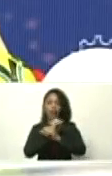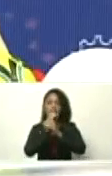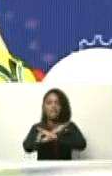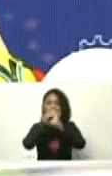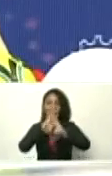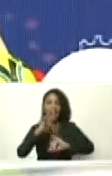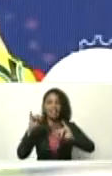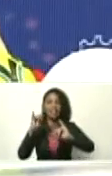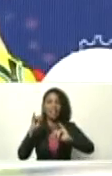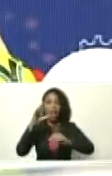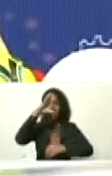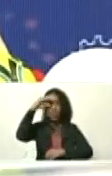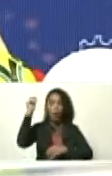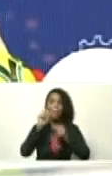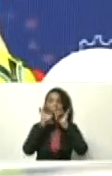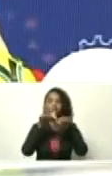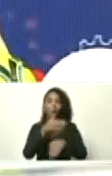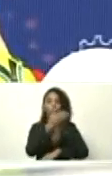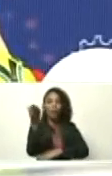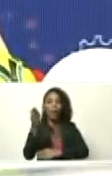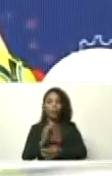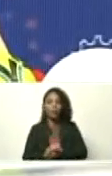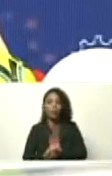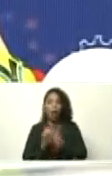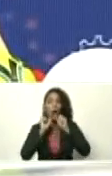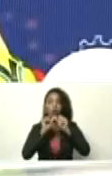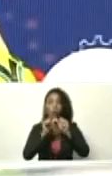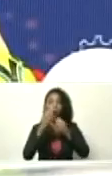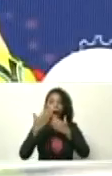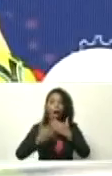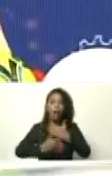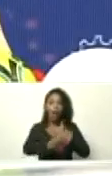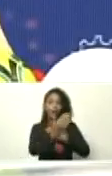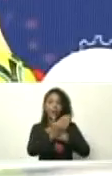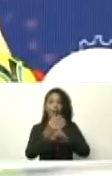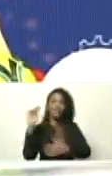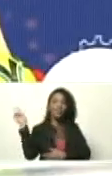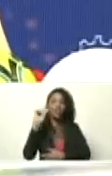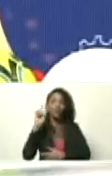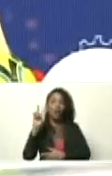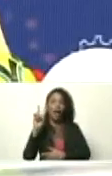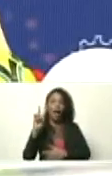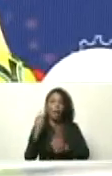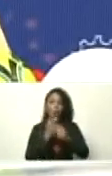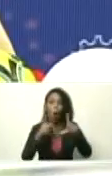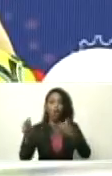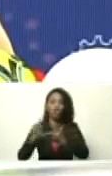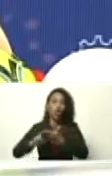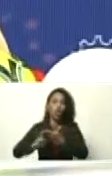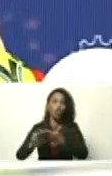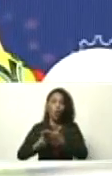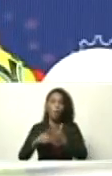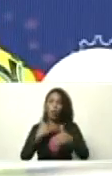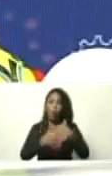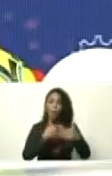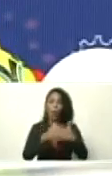felicidades, que Dios me los bendiga y seguimos adelante. Venezuela se está recuperando